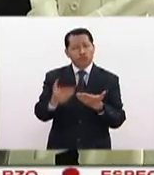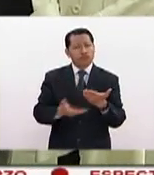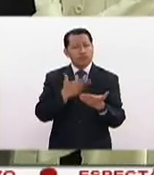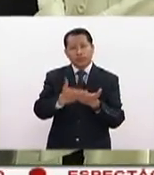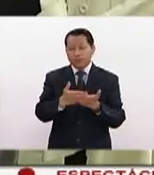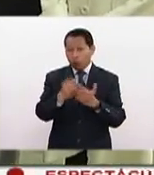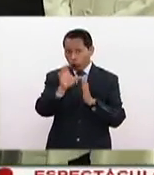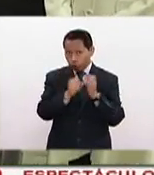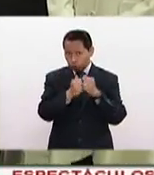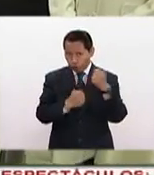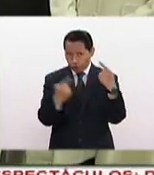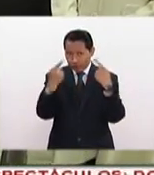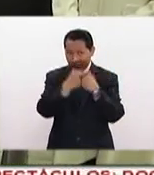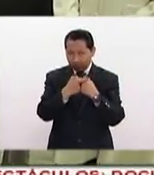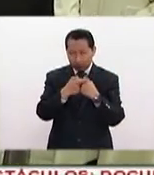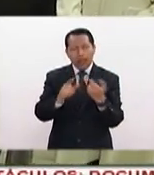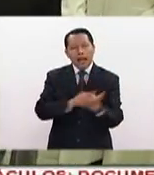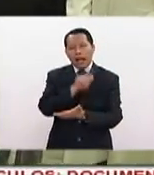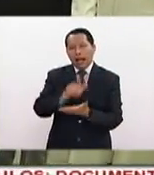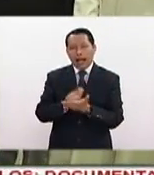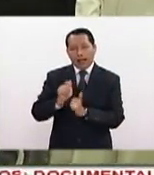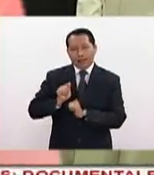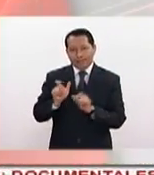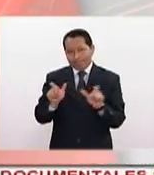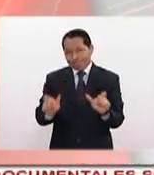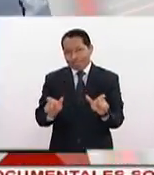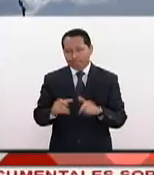inconstitucionalidad en contra de la Ley de Seguridad Interior.